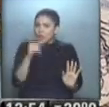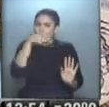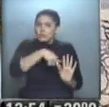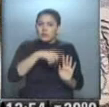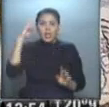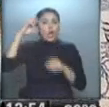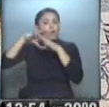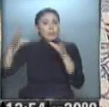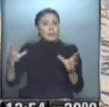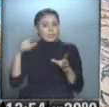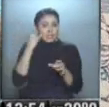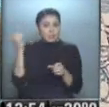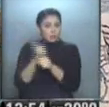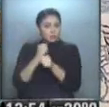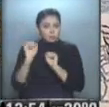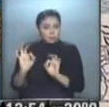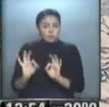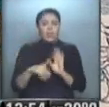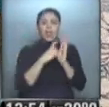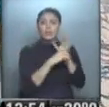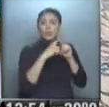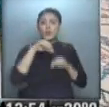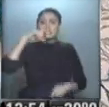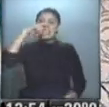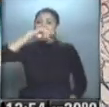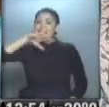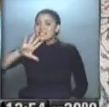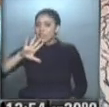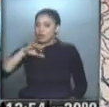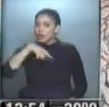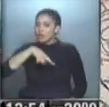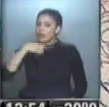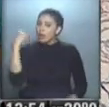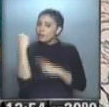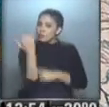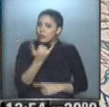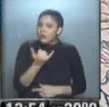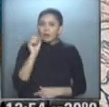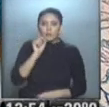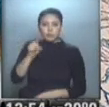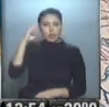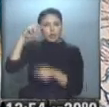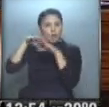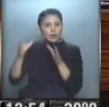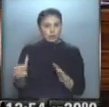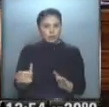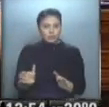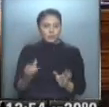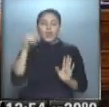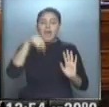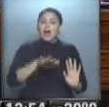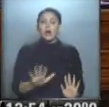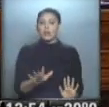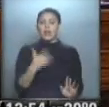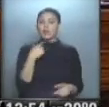el Congreso ya estaba fijada en el artículo 75 como competencia exclusiva del Congreso de la Nación. Ahora,